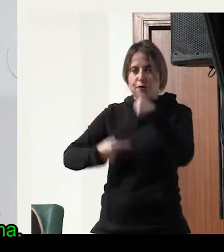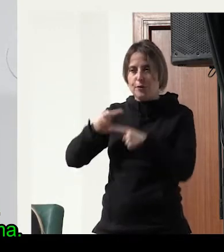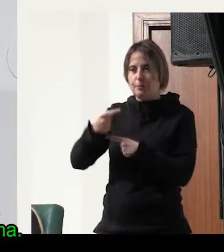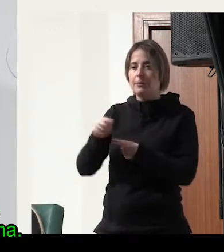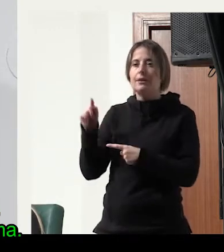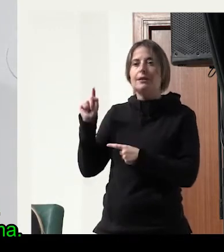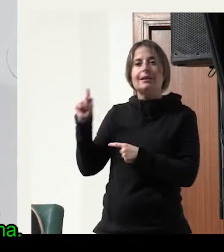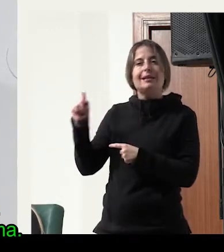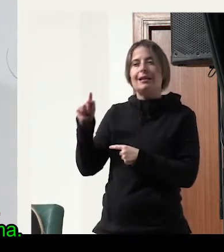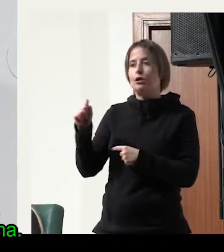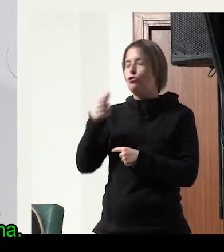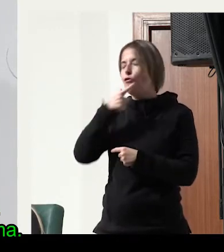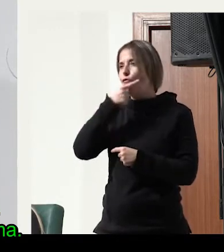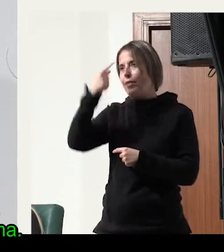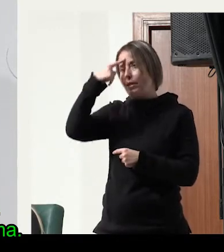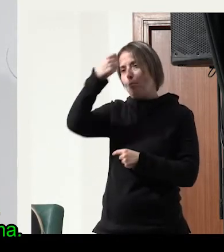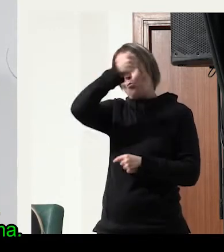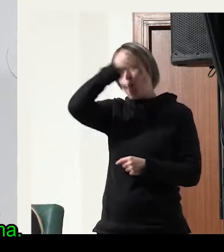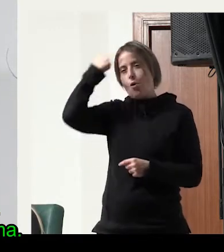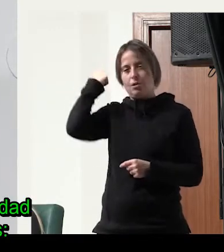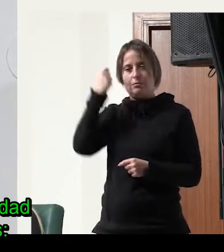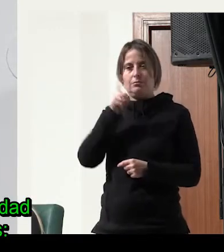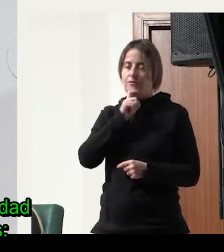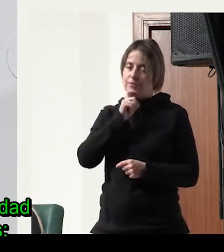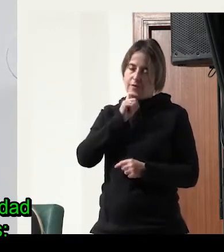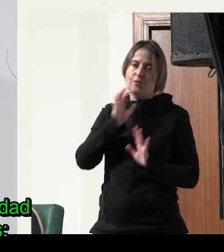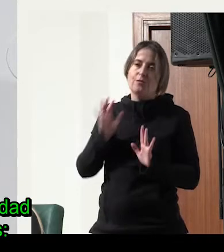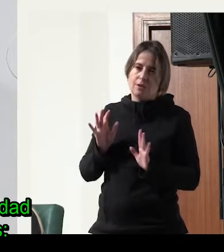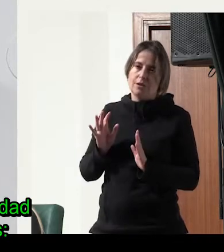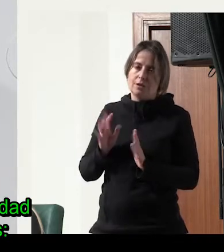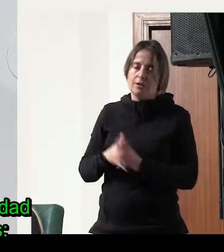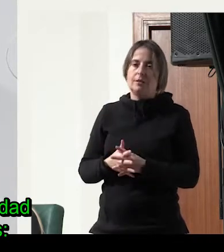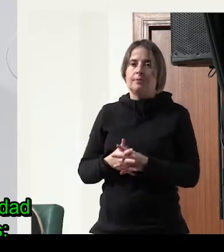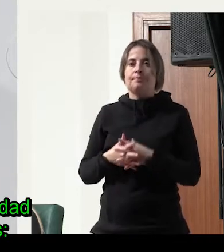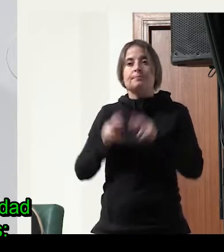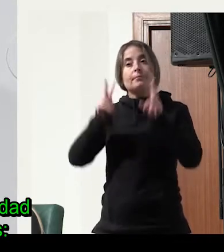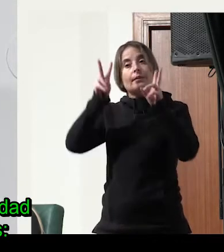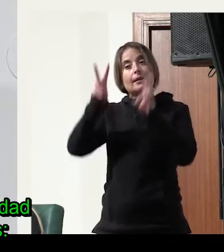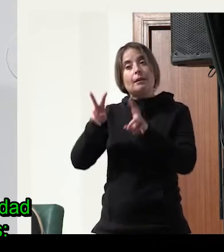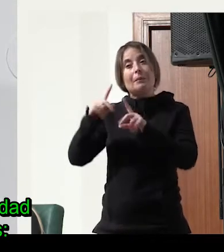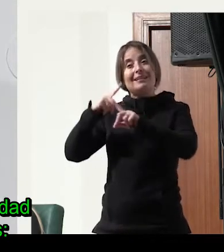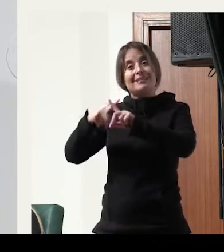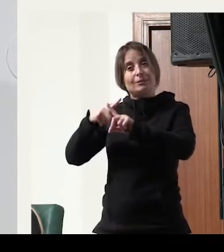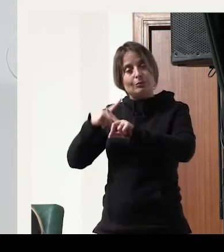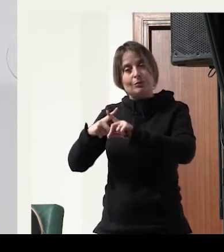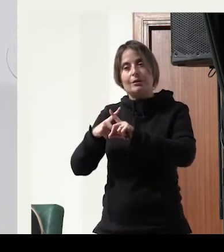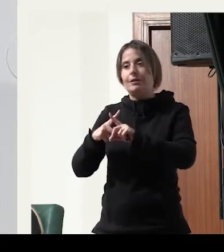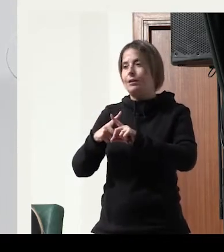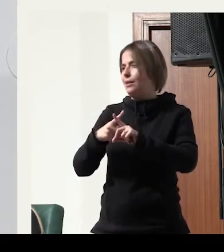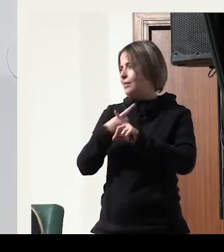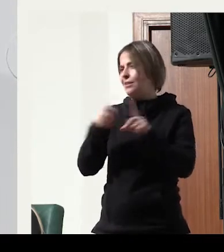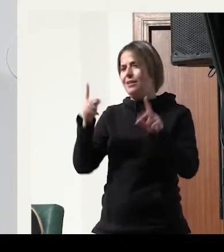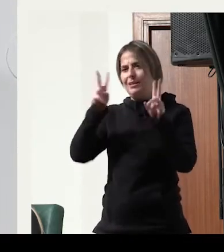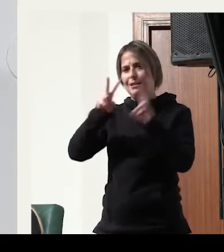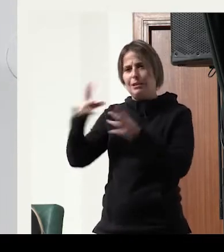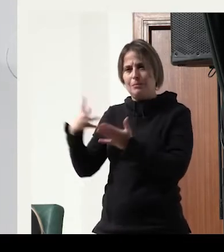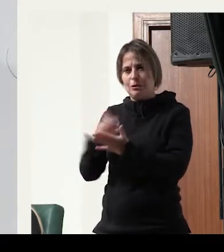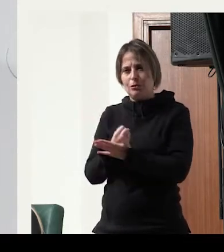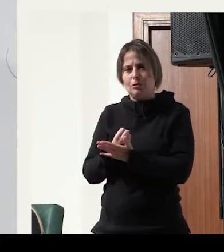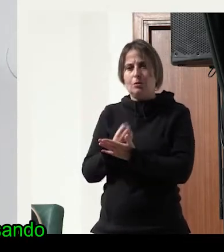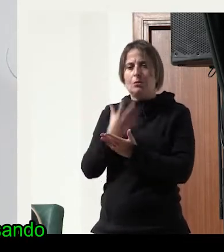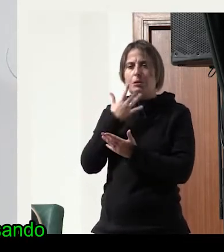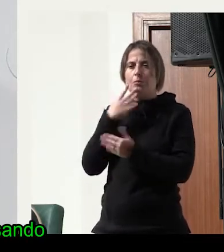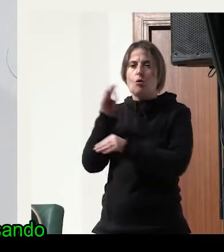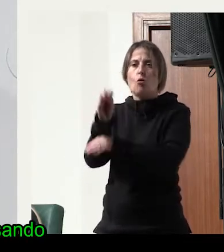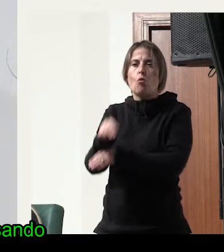fácil quitárselo, ¿no? No es fácil quitárselo de encima. Respecto al tema de la sexualidad, respecto a todos los temas, ¿no? El tema de los cuidados que estábamos diciendo ahora.